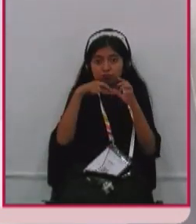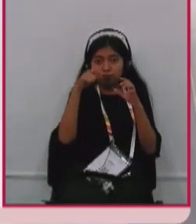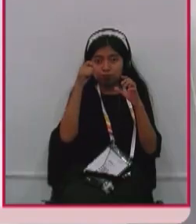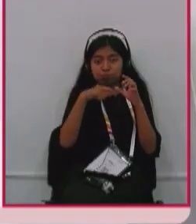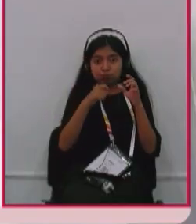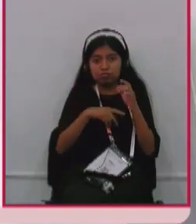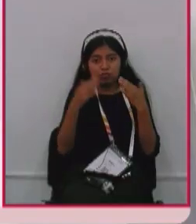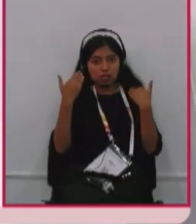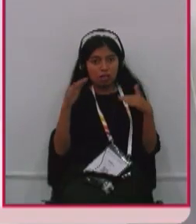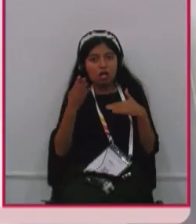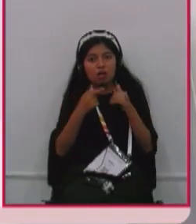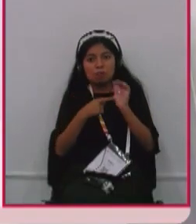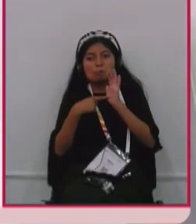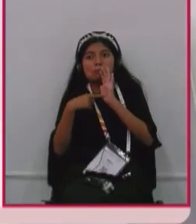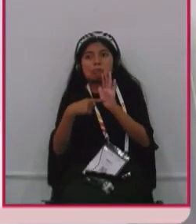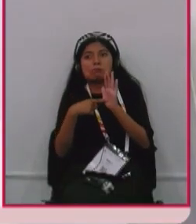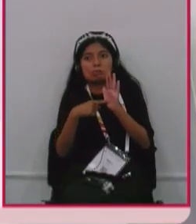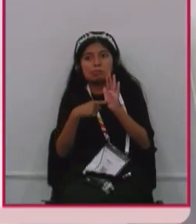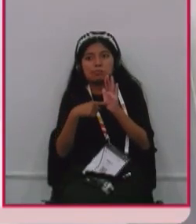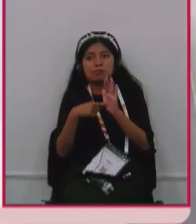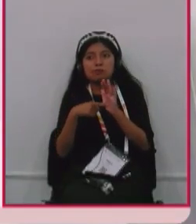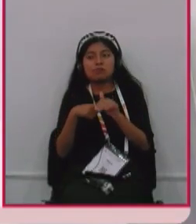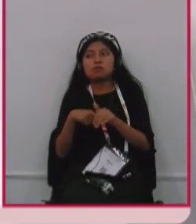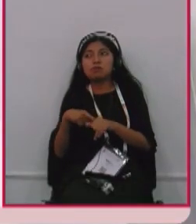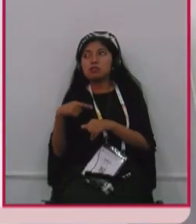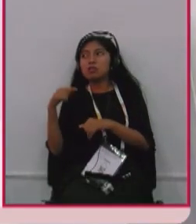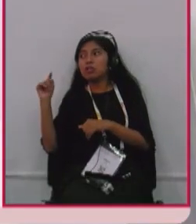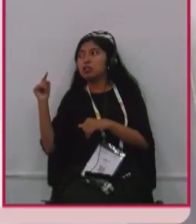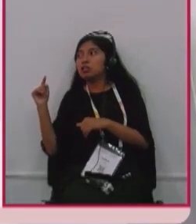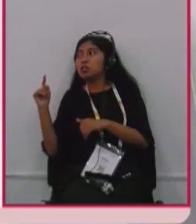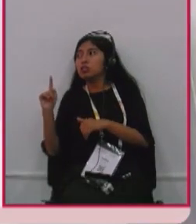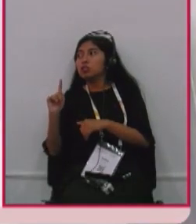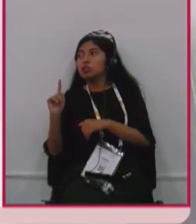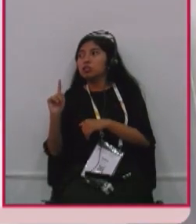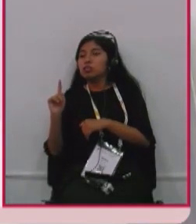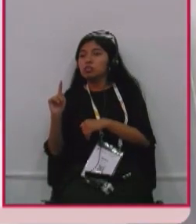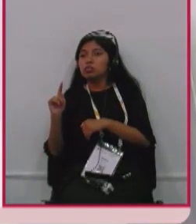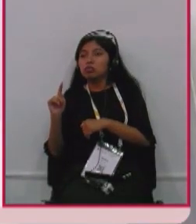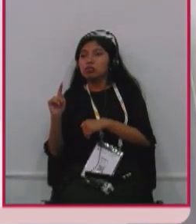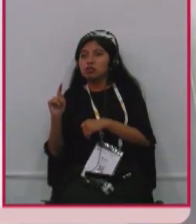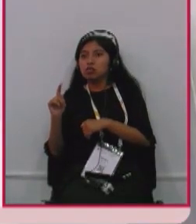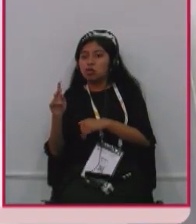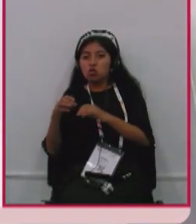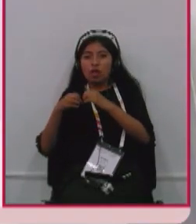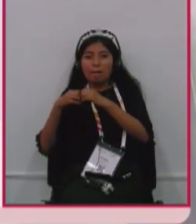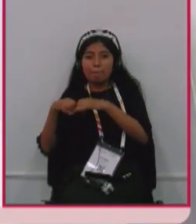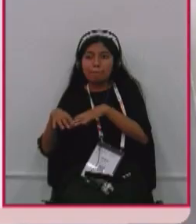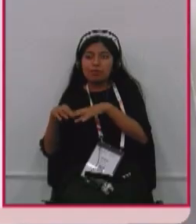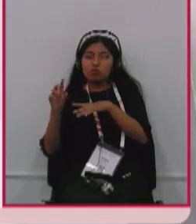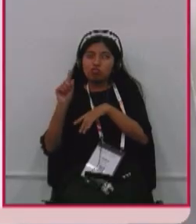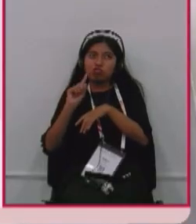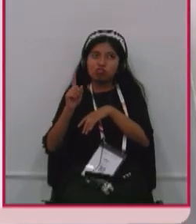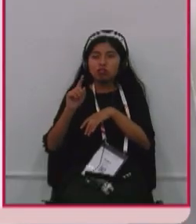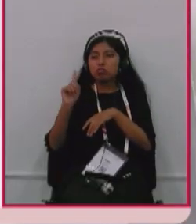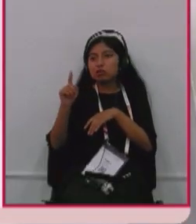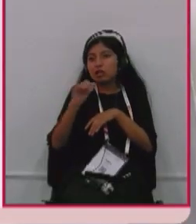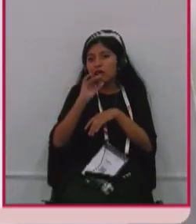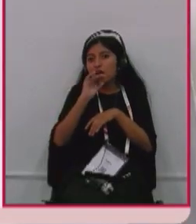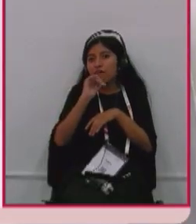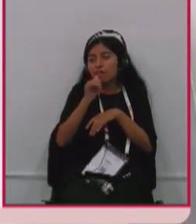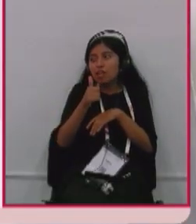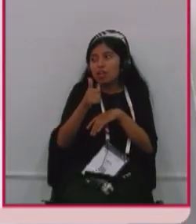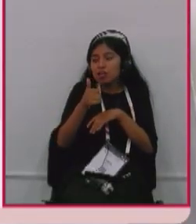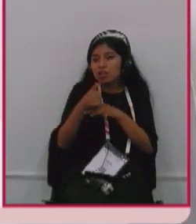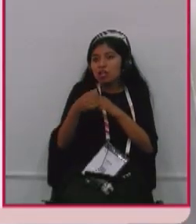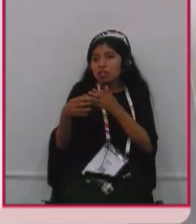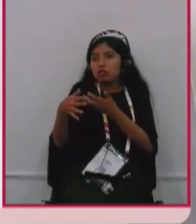ya se evidencia desde esa primera etapa digamos, no una pérdida, sino una falta de recuperación